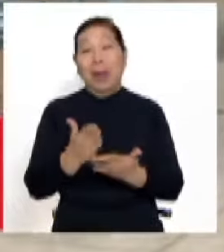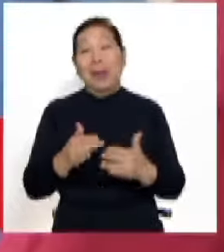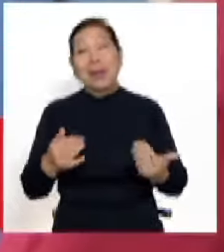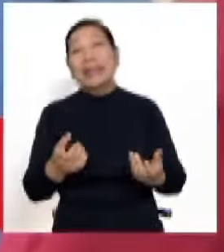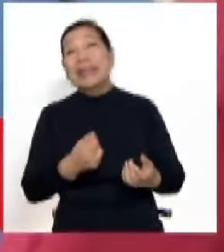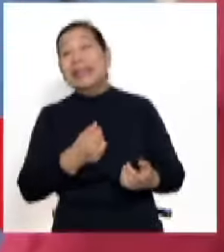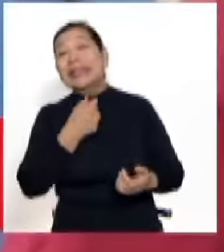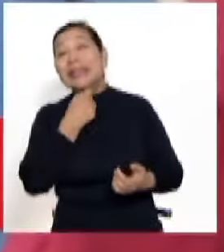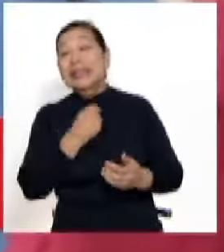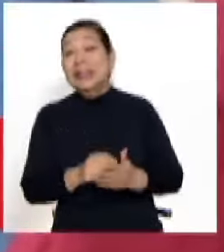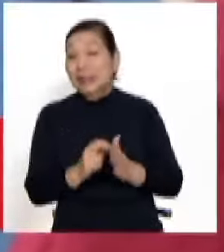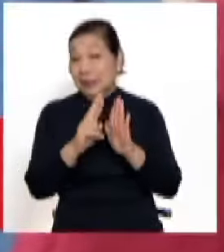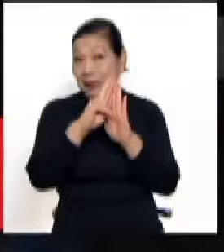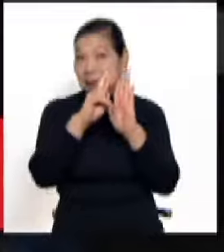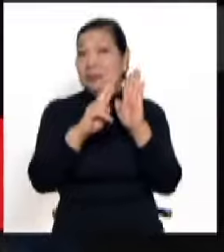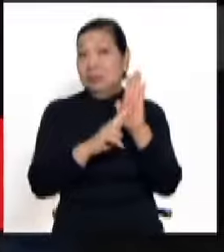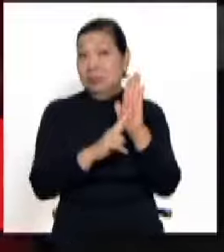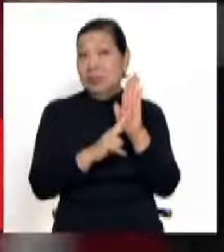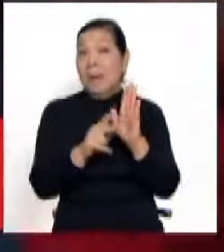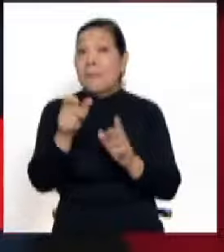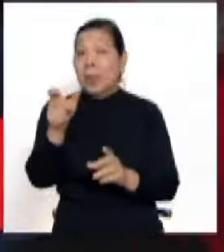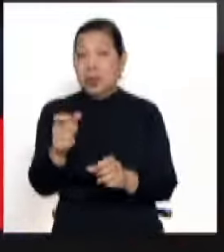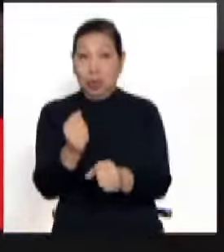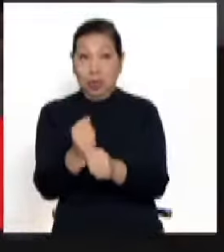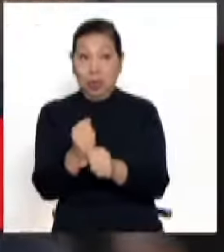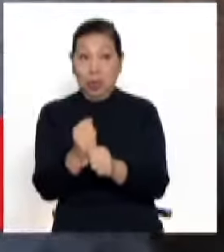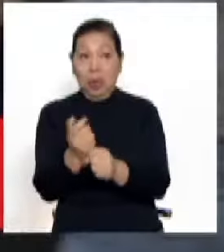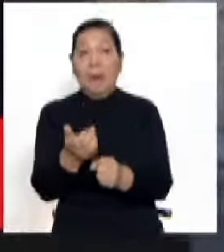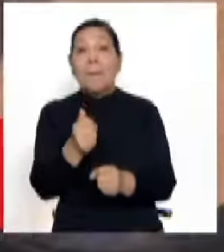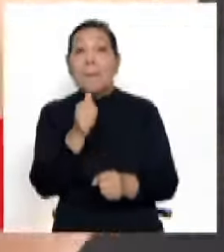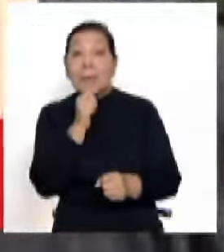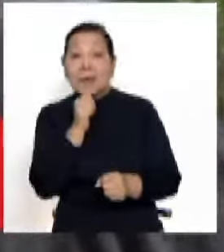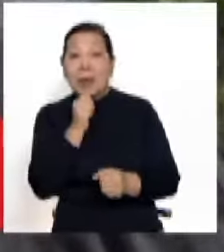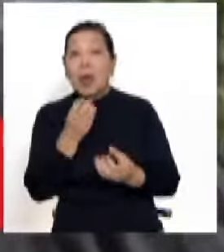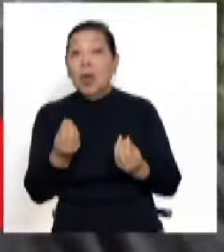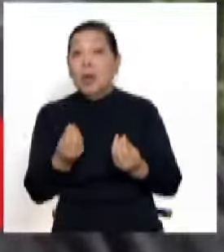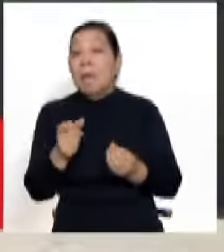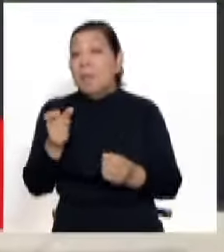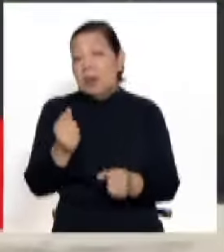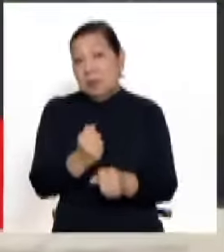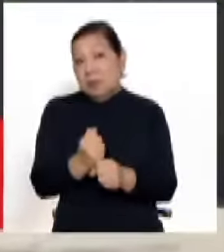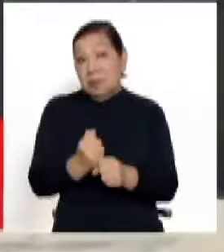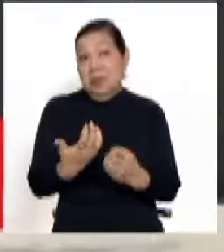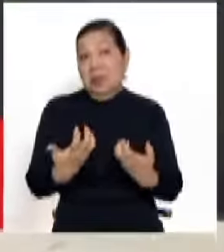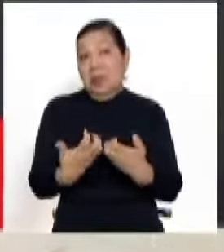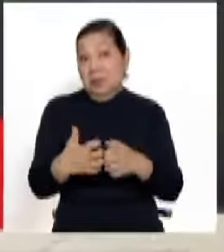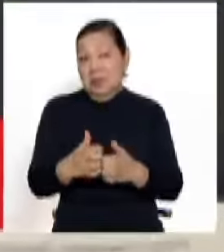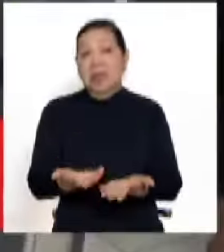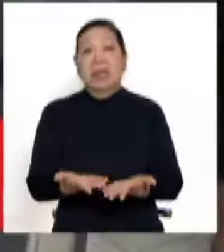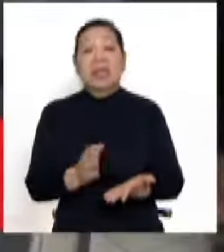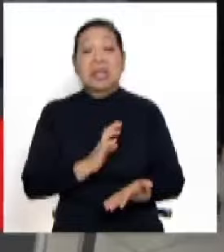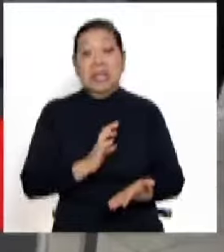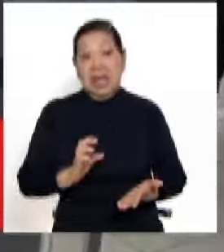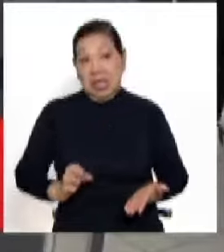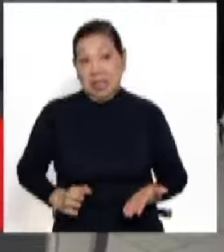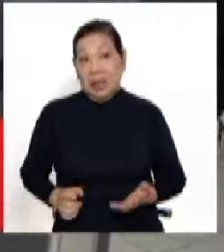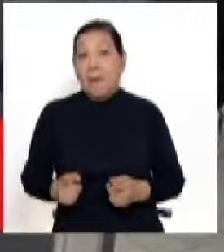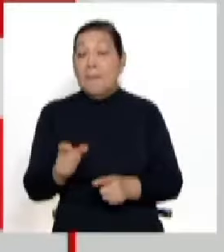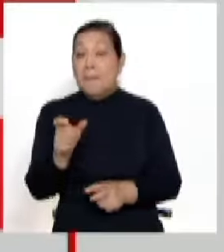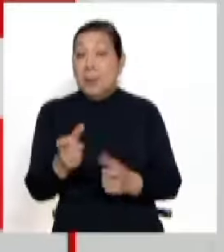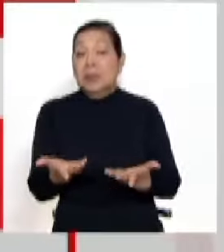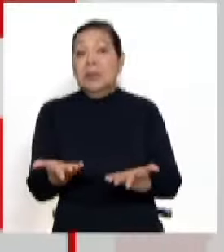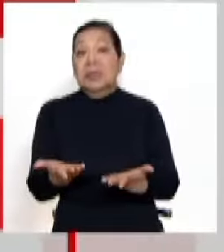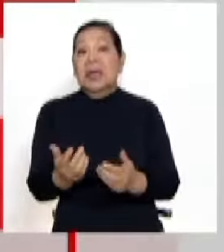económica. El reglamento beneficiará a los trabajadores del sector privado, los trabajadores de empresas del Estado y los